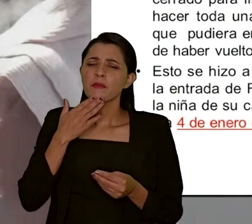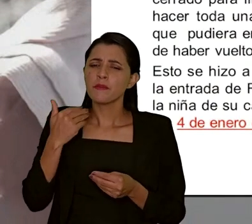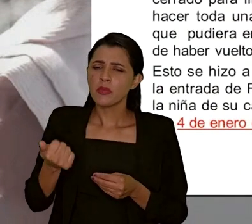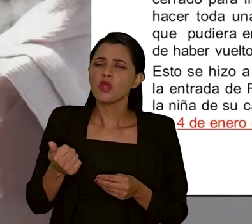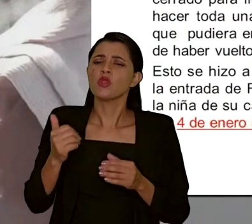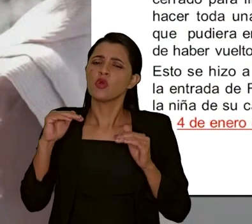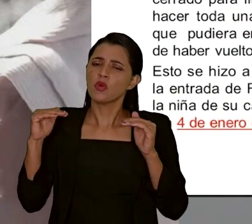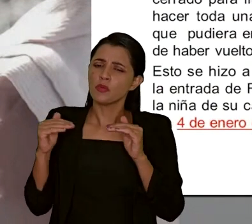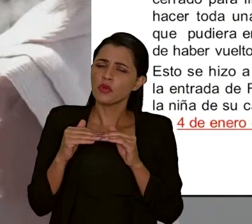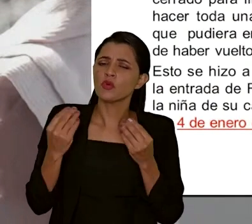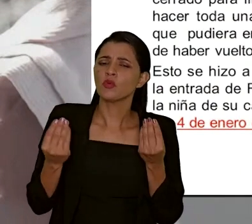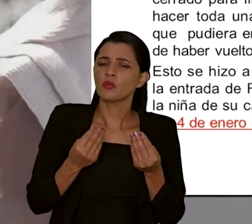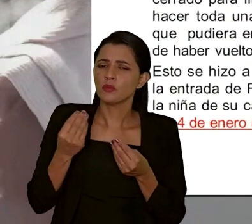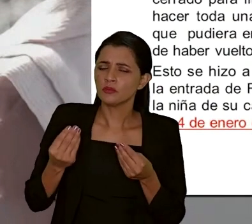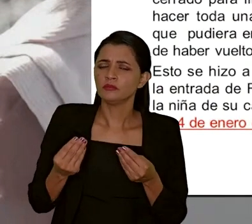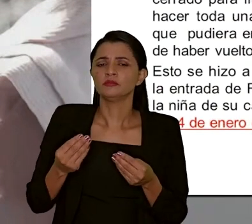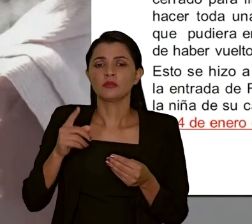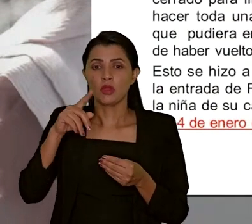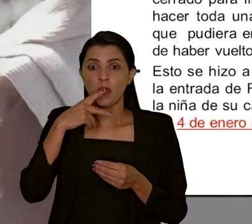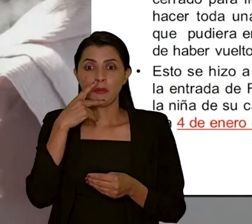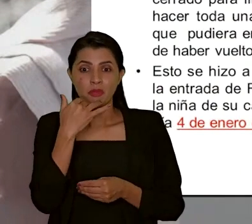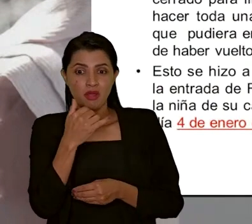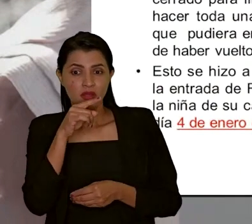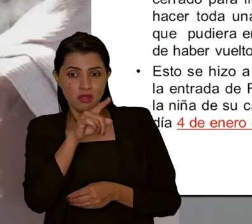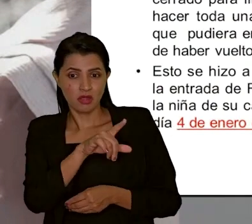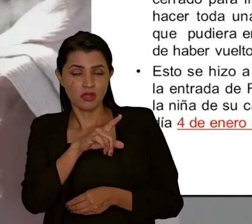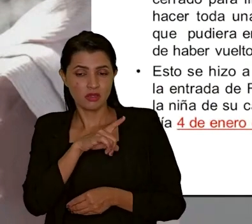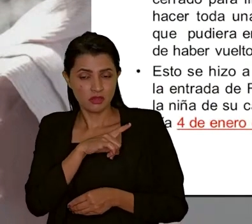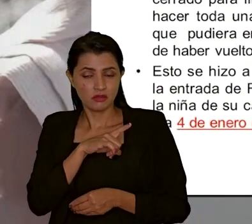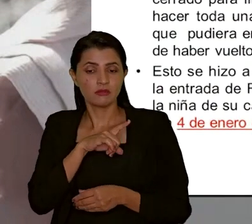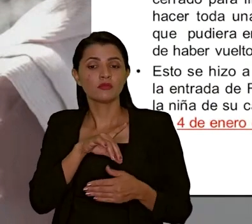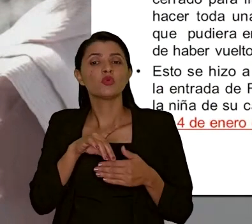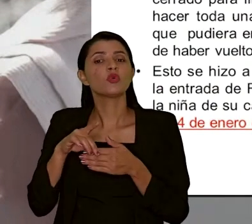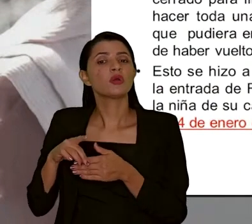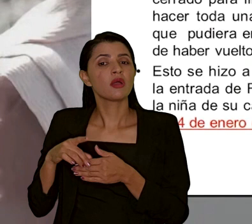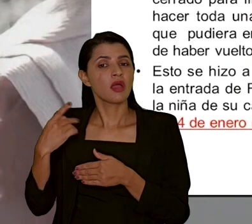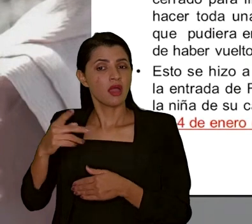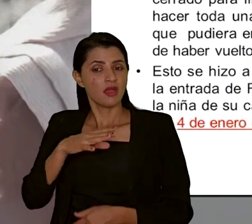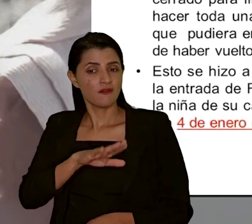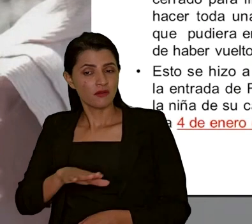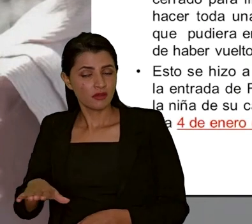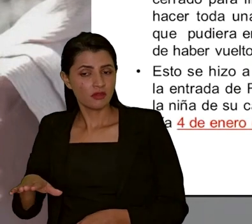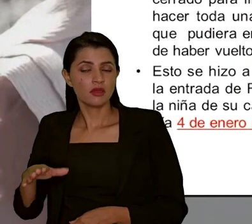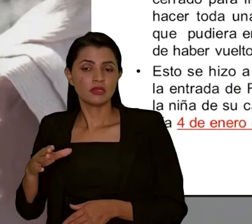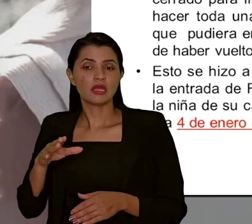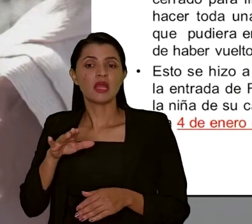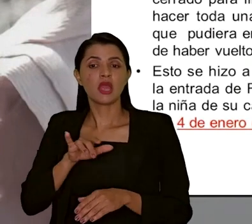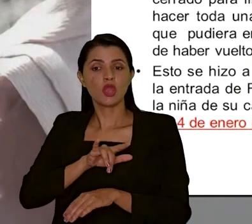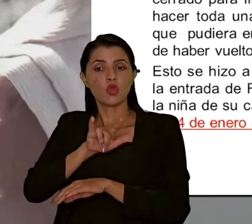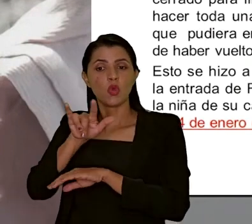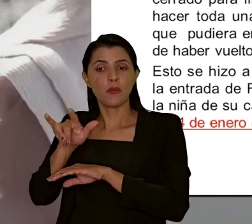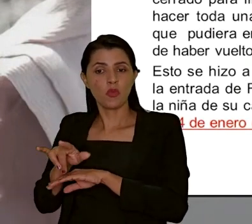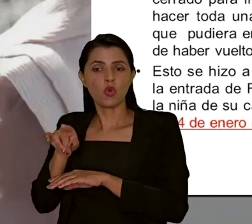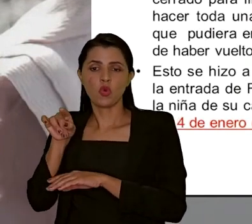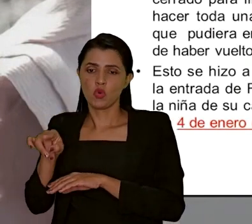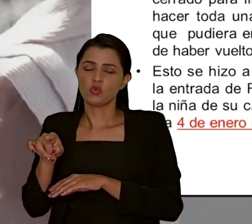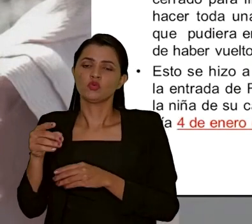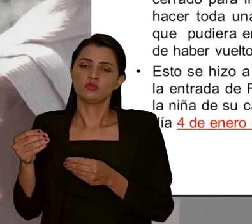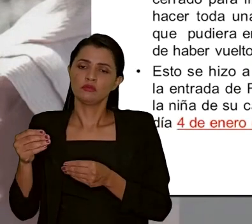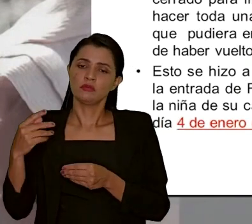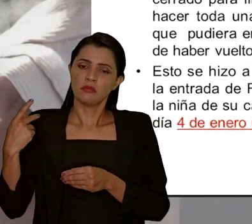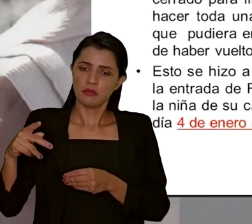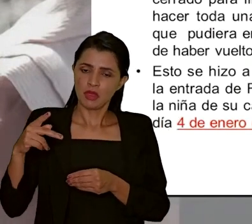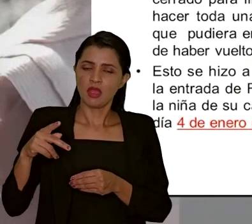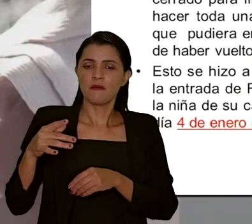El progenitor fue a buscar a la niña en avión. El aeropuerto estaba cerrado para las niñas comerciales, así que hubo